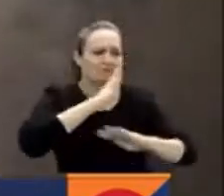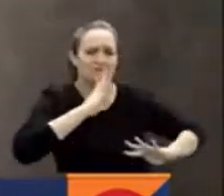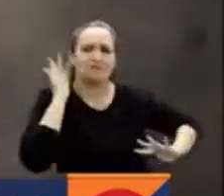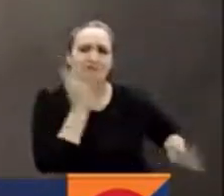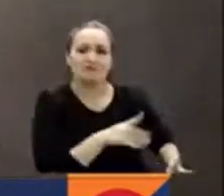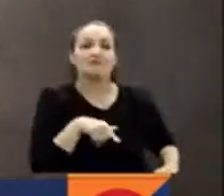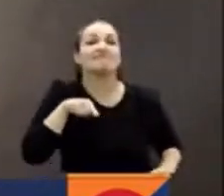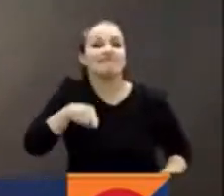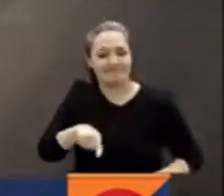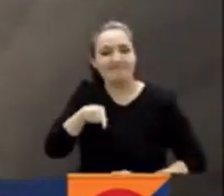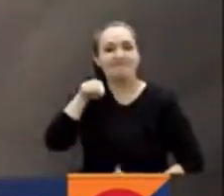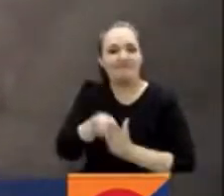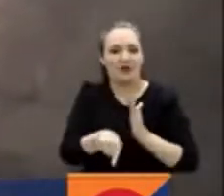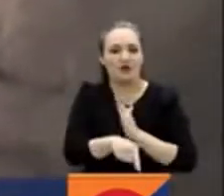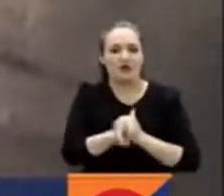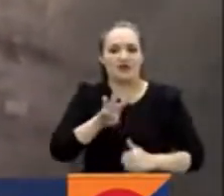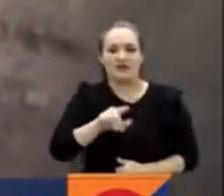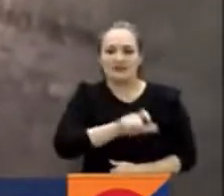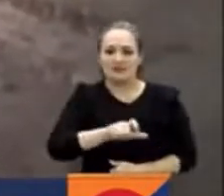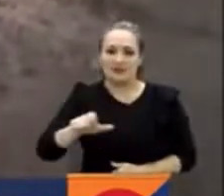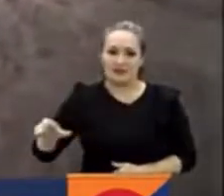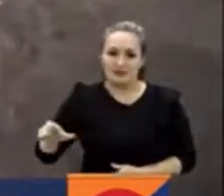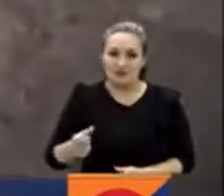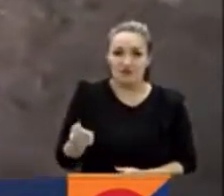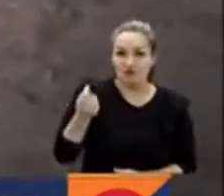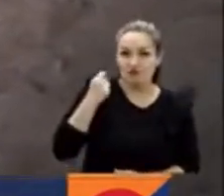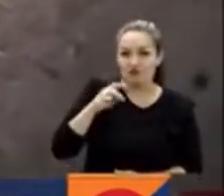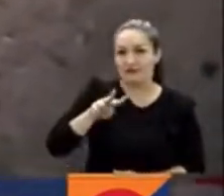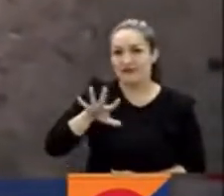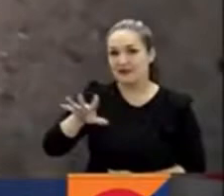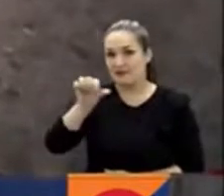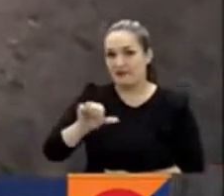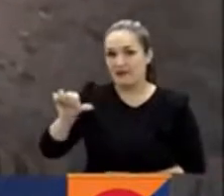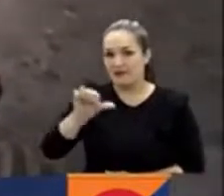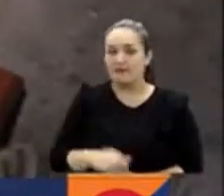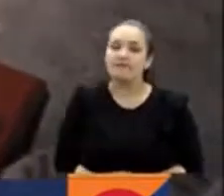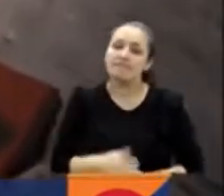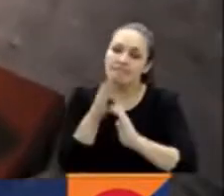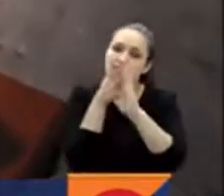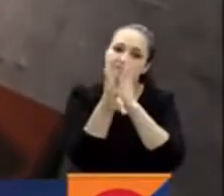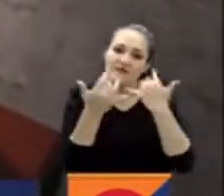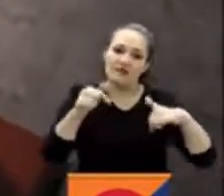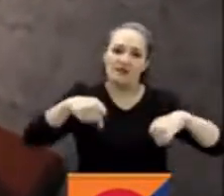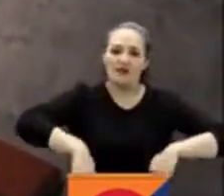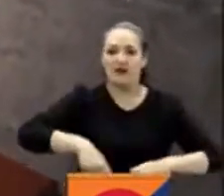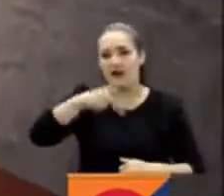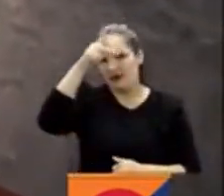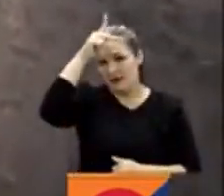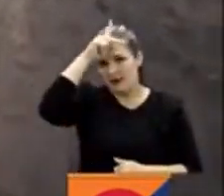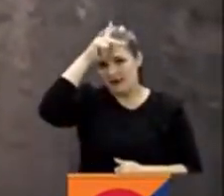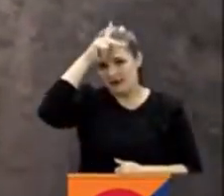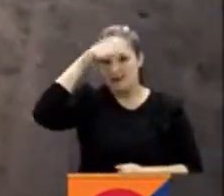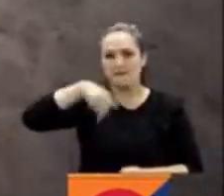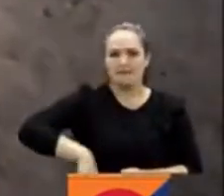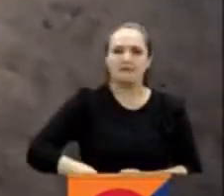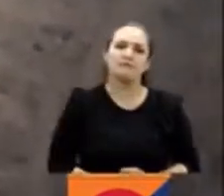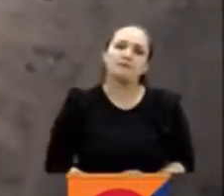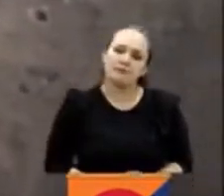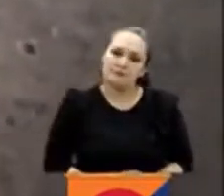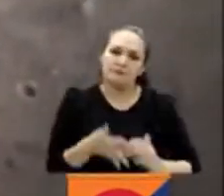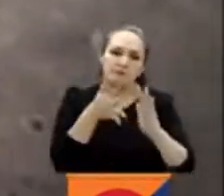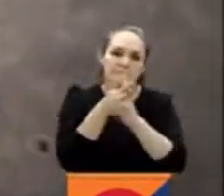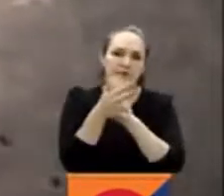asesinados estas tres personas encontradas, reiteramos, el pasado 25 de agosto. Es todo por ahora desde la localidad Octava de Kennedy.